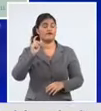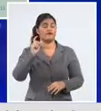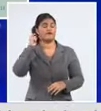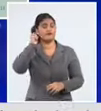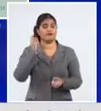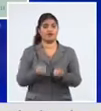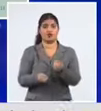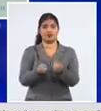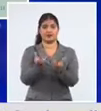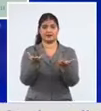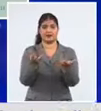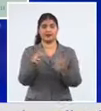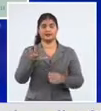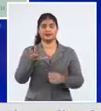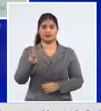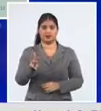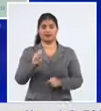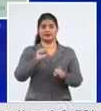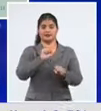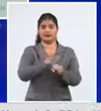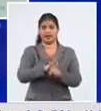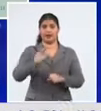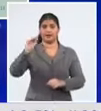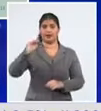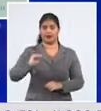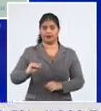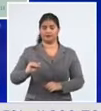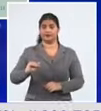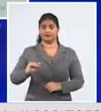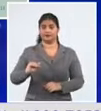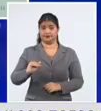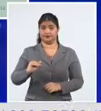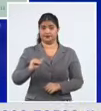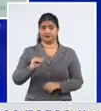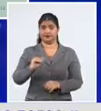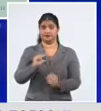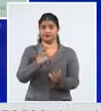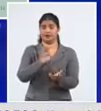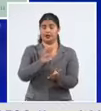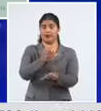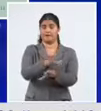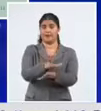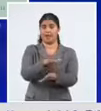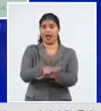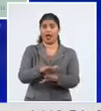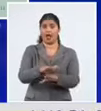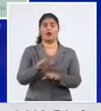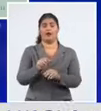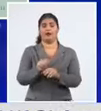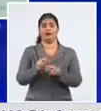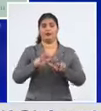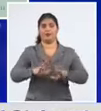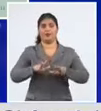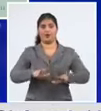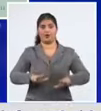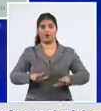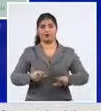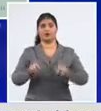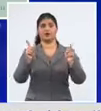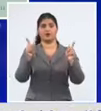52, Majagua 45, Baraguá 44, Morón 40, Venezuela 34 y Bolivia